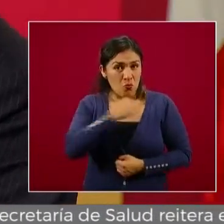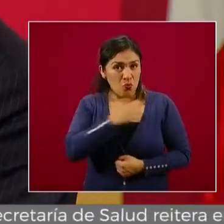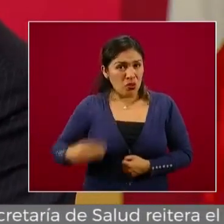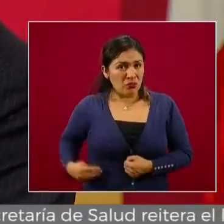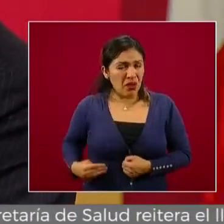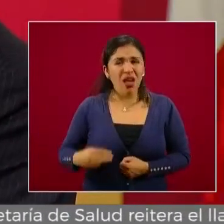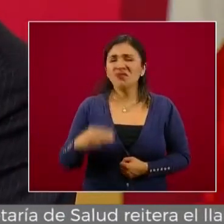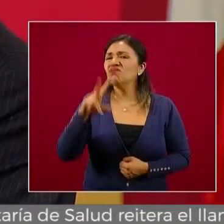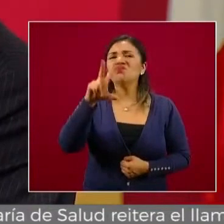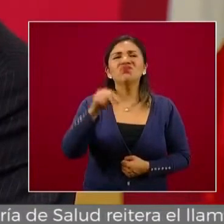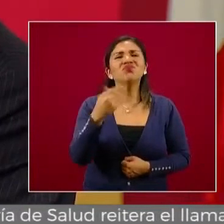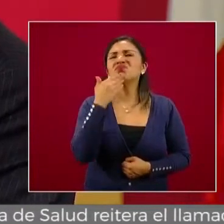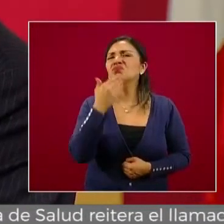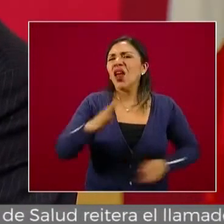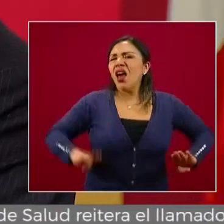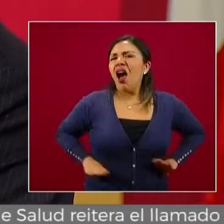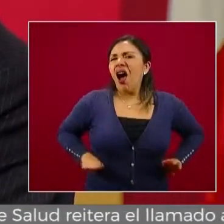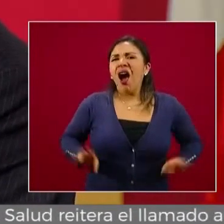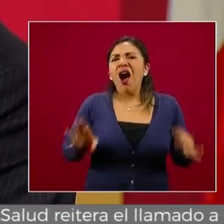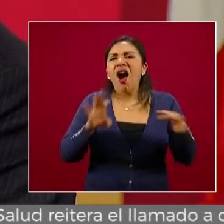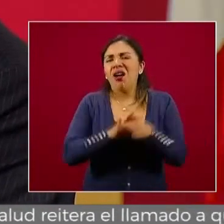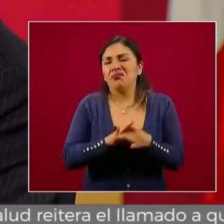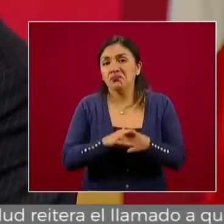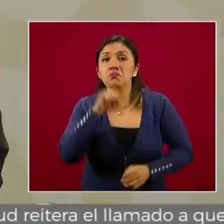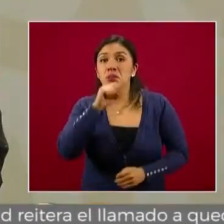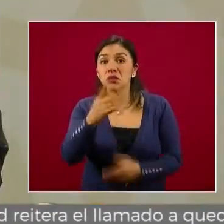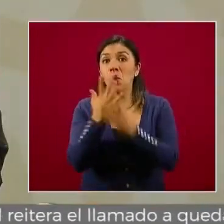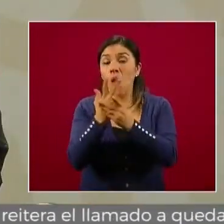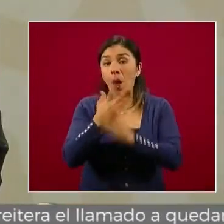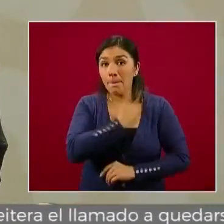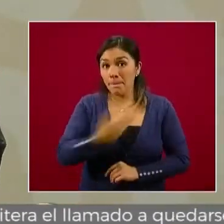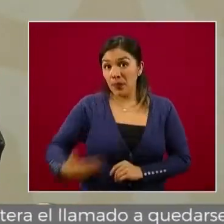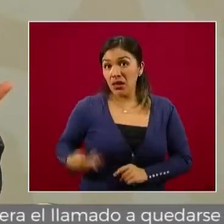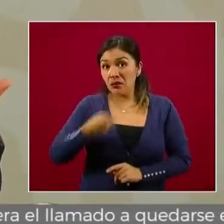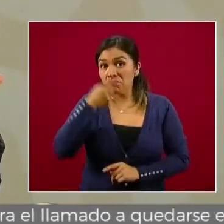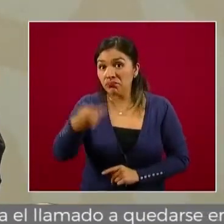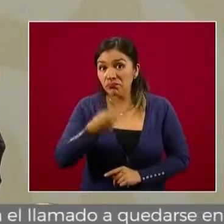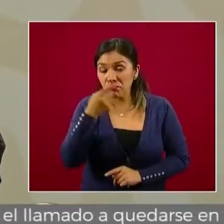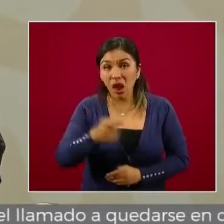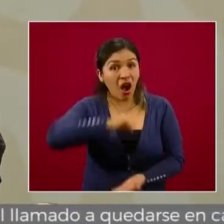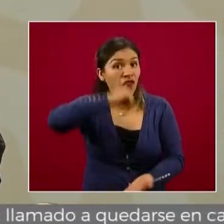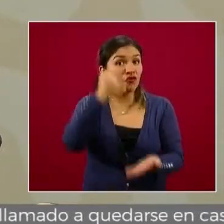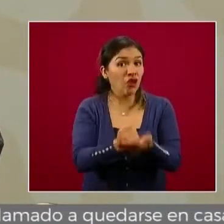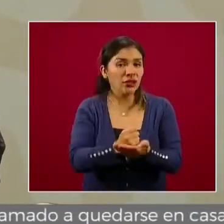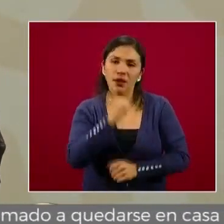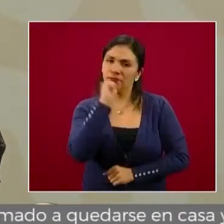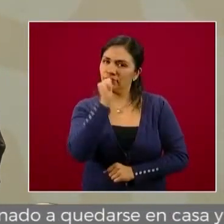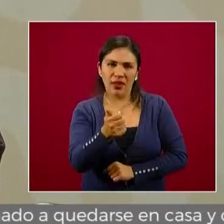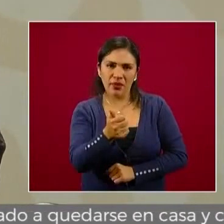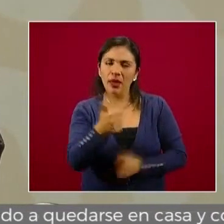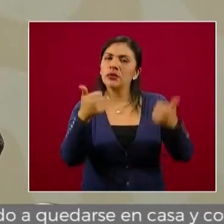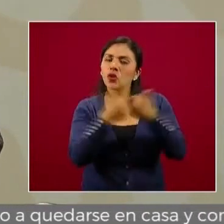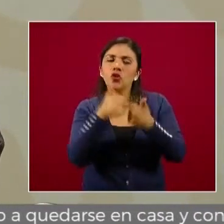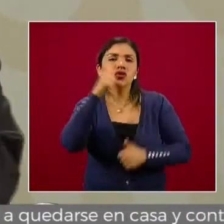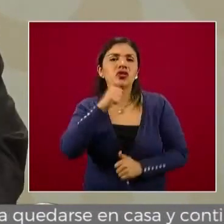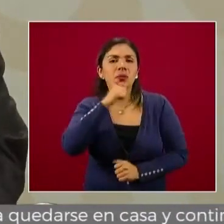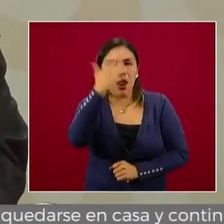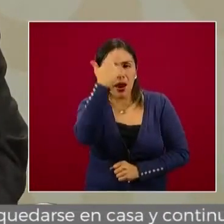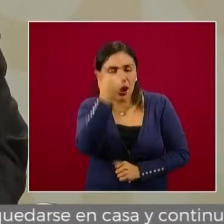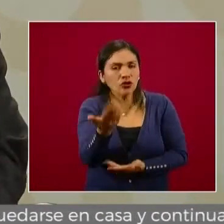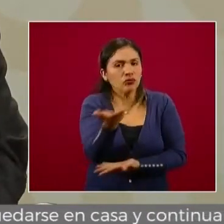-19. Y hace un rato el subsecretario Hugo López-Gatell informó que el uso de